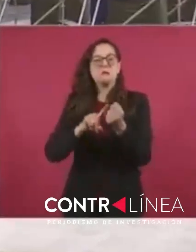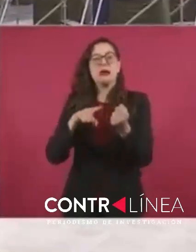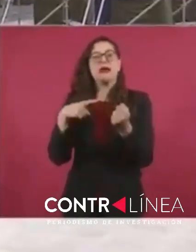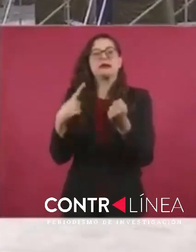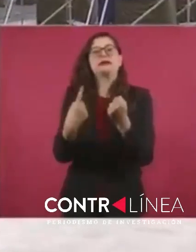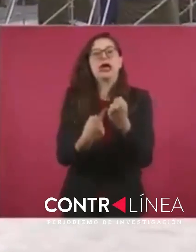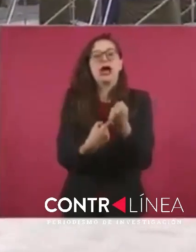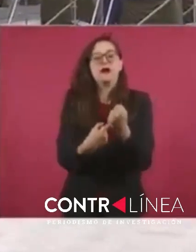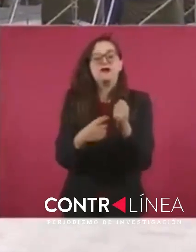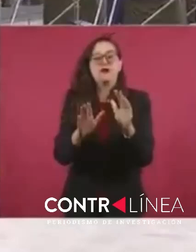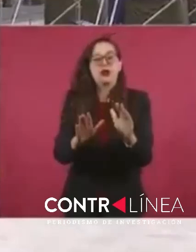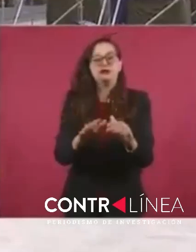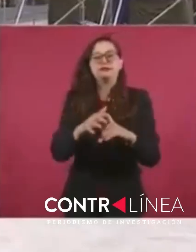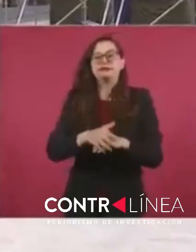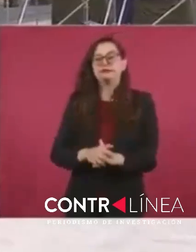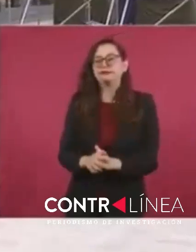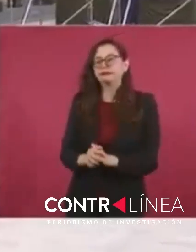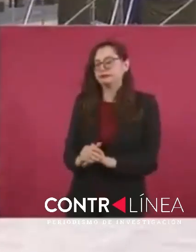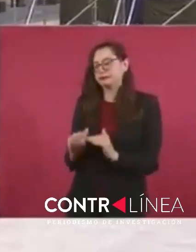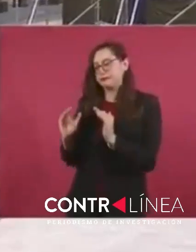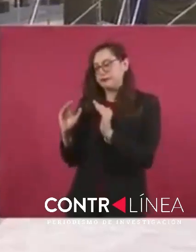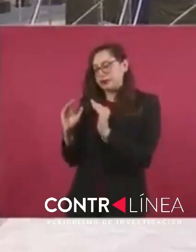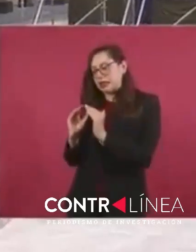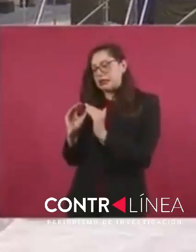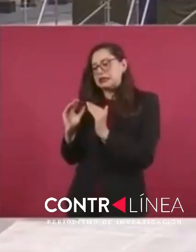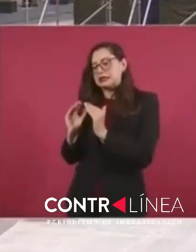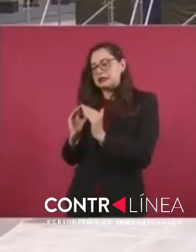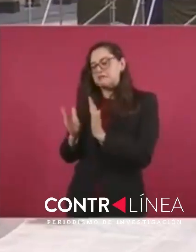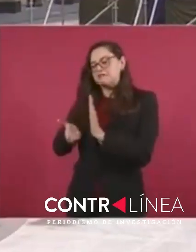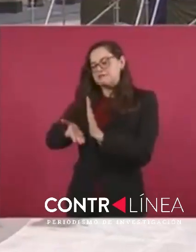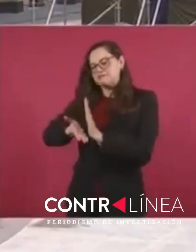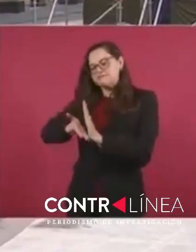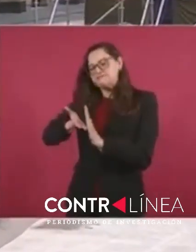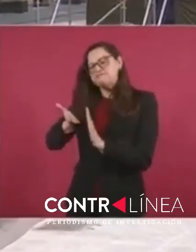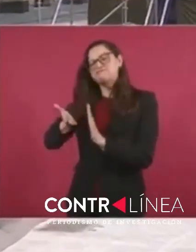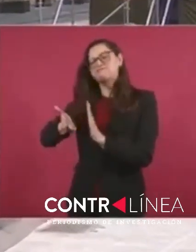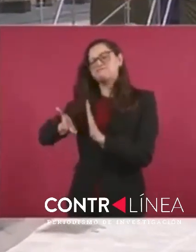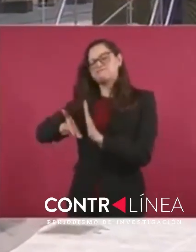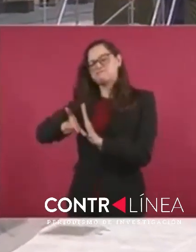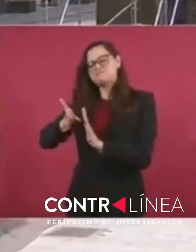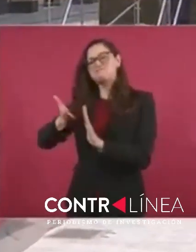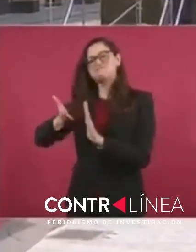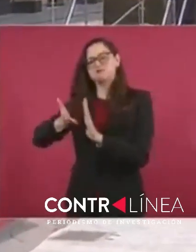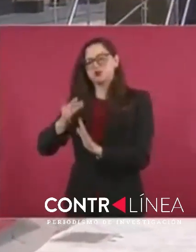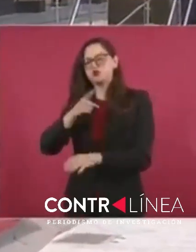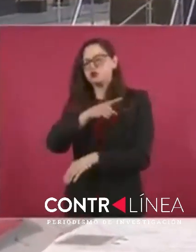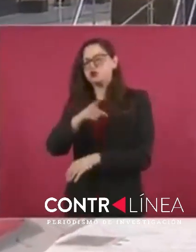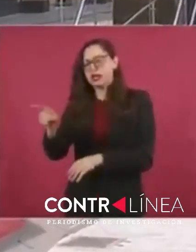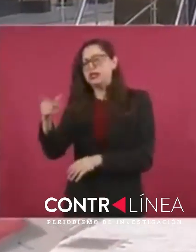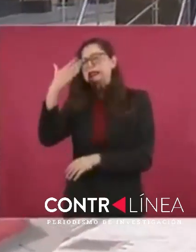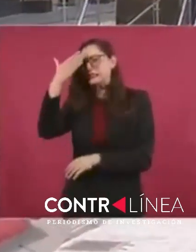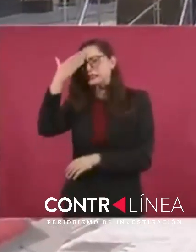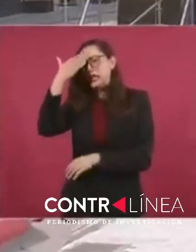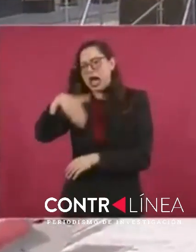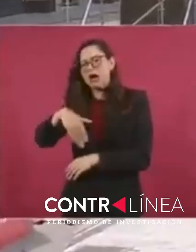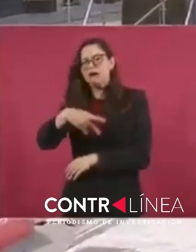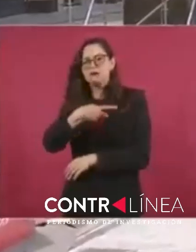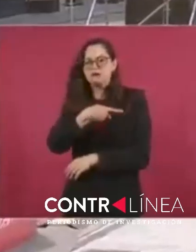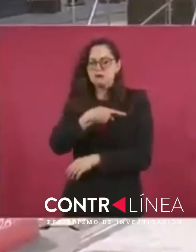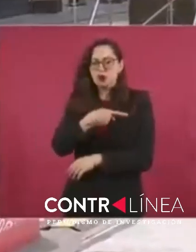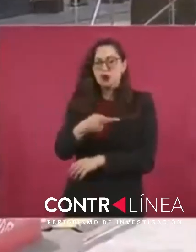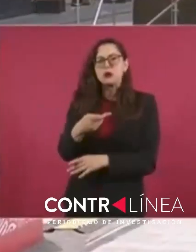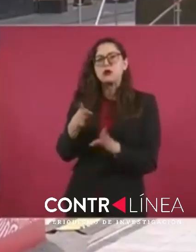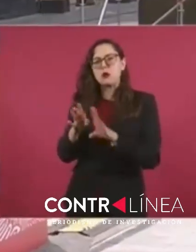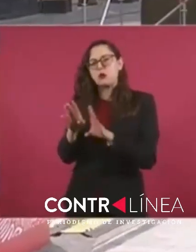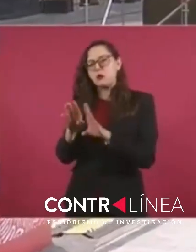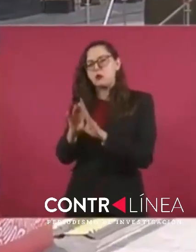como lo han hecho muchas familias pobres, con autoconstrucción poco a poco, ¿no?